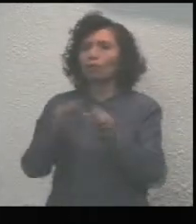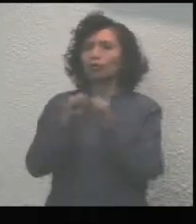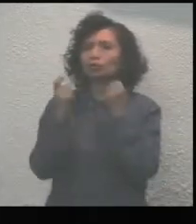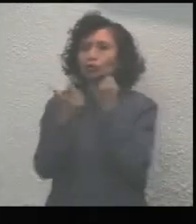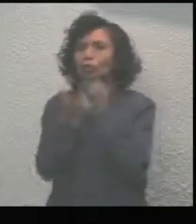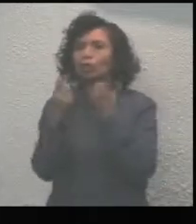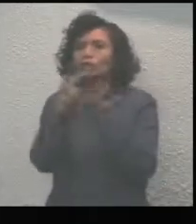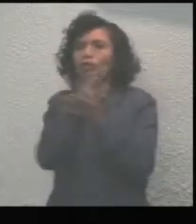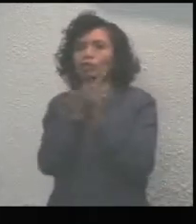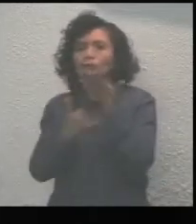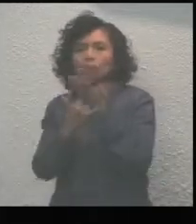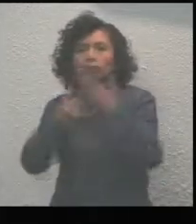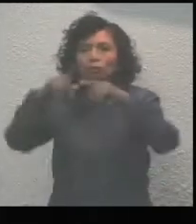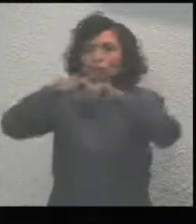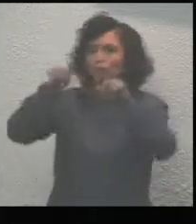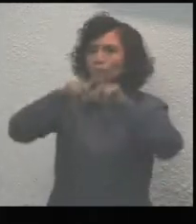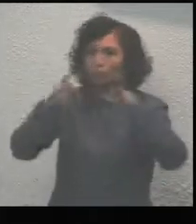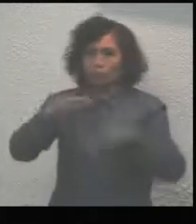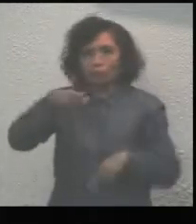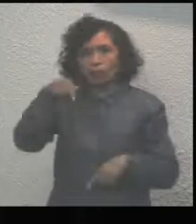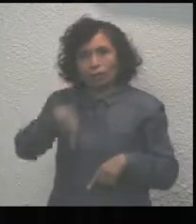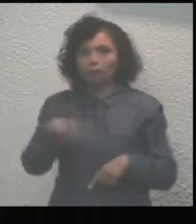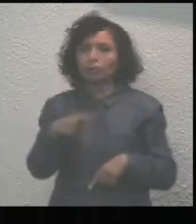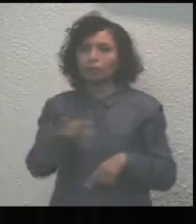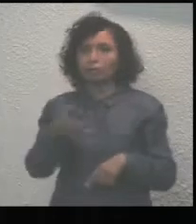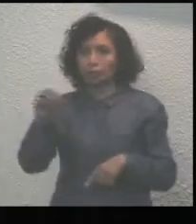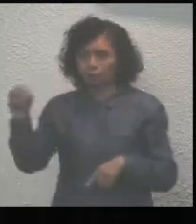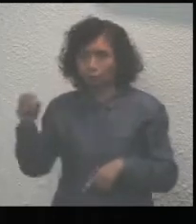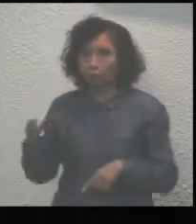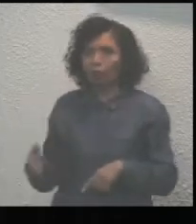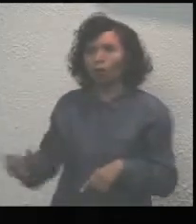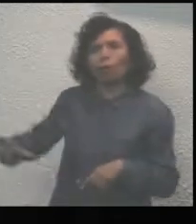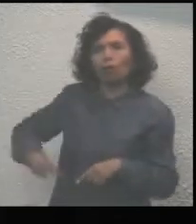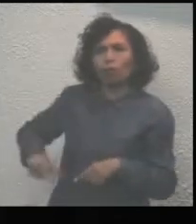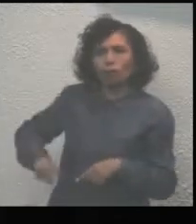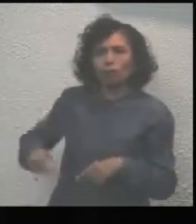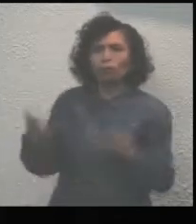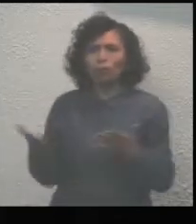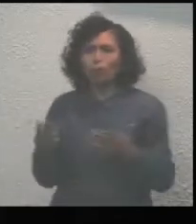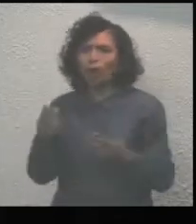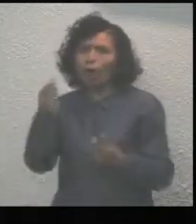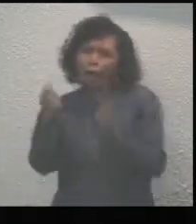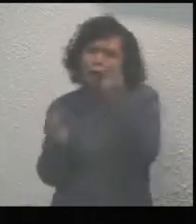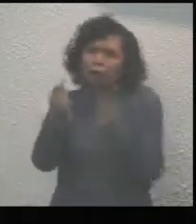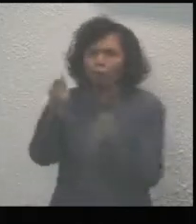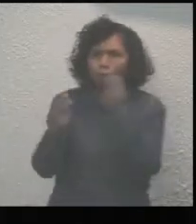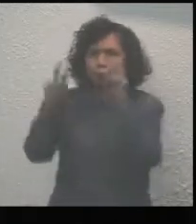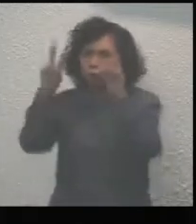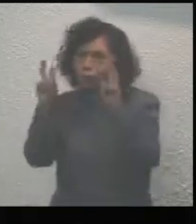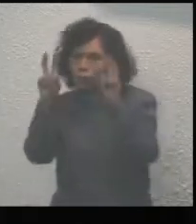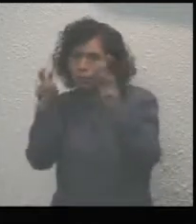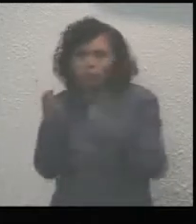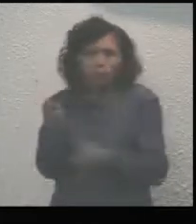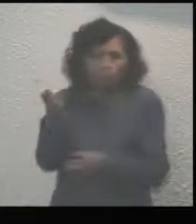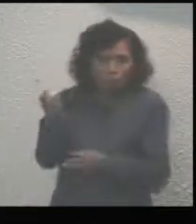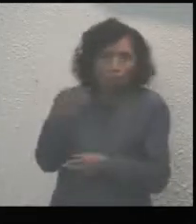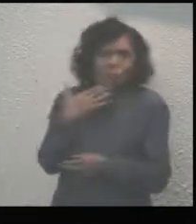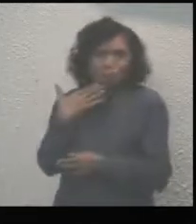proyectos estratégicos en Quintana Roo. Señor gobernador, menciono algunos temas que distinguen a su